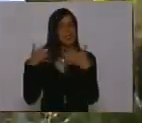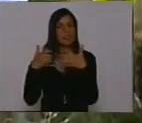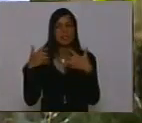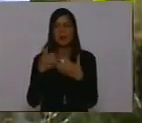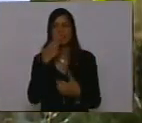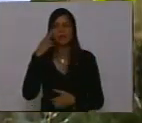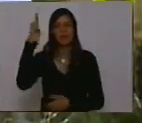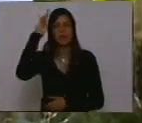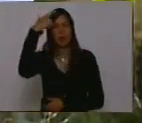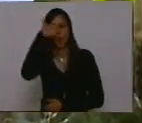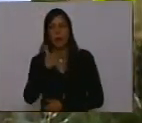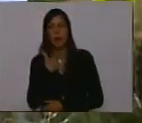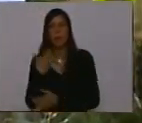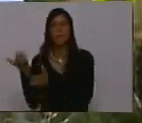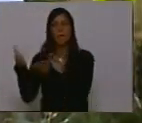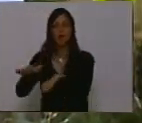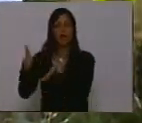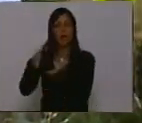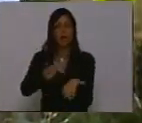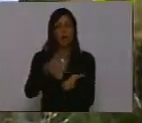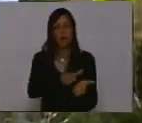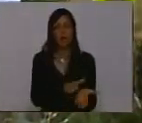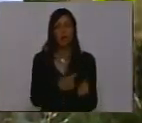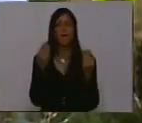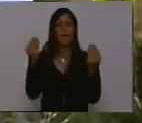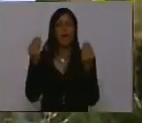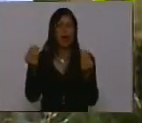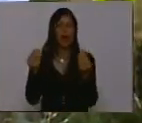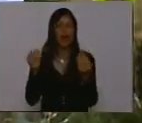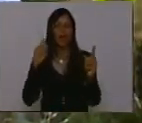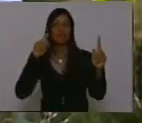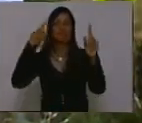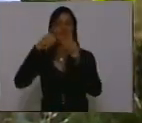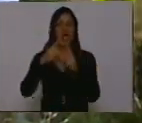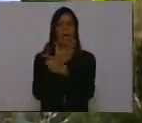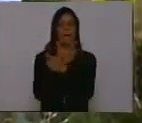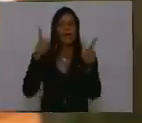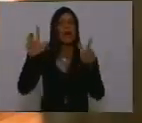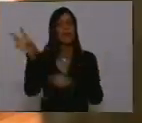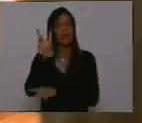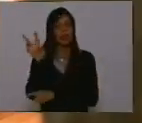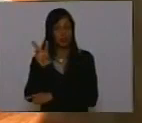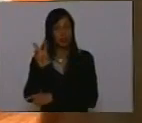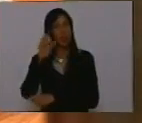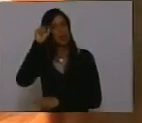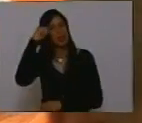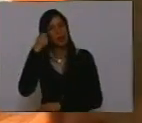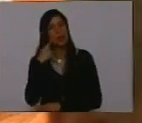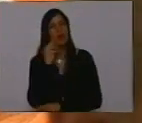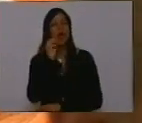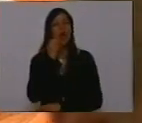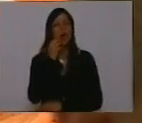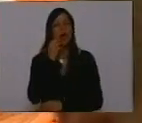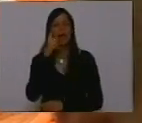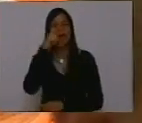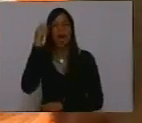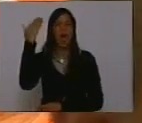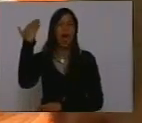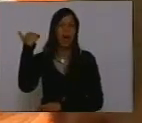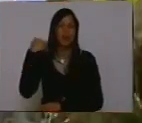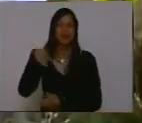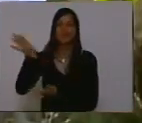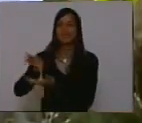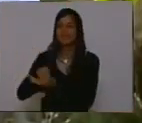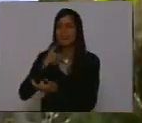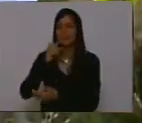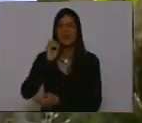que dieron su vida para que nosotros hoy seamos libres, independientes y soberanos. Que recoge la rebeldía de la juventud del siglo XX y sin duda